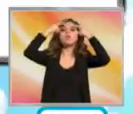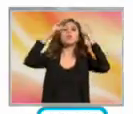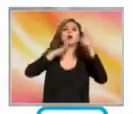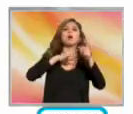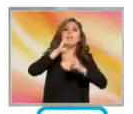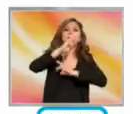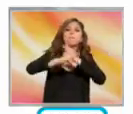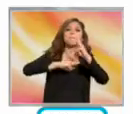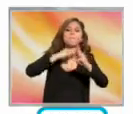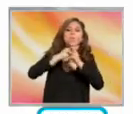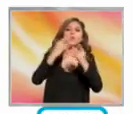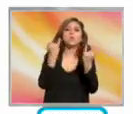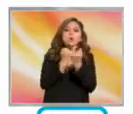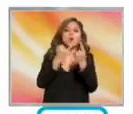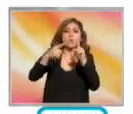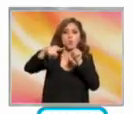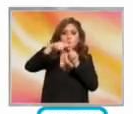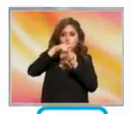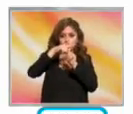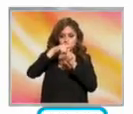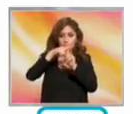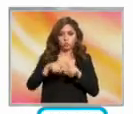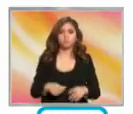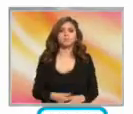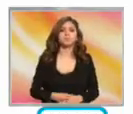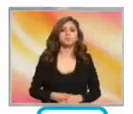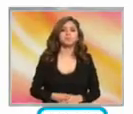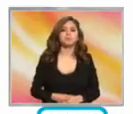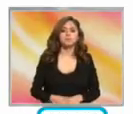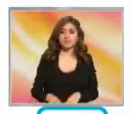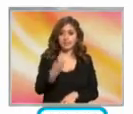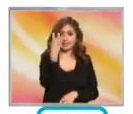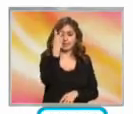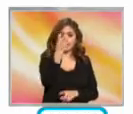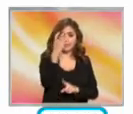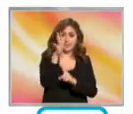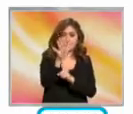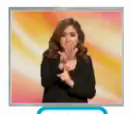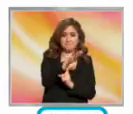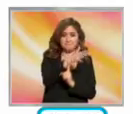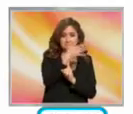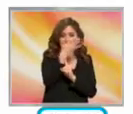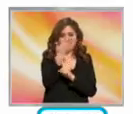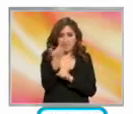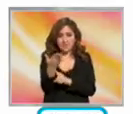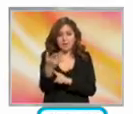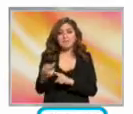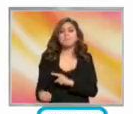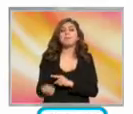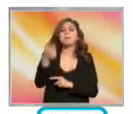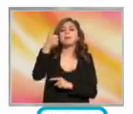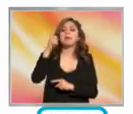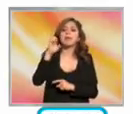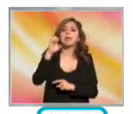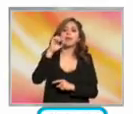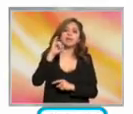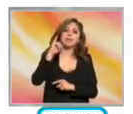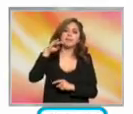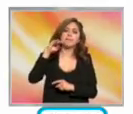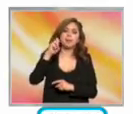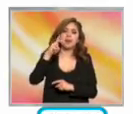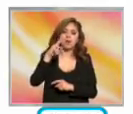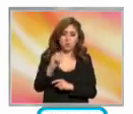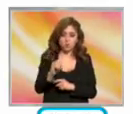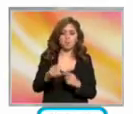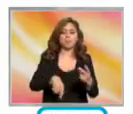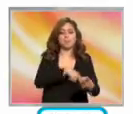mundo Sí. y una cruz. Ya. Y esta misma bandera, bueno, Sí. que es del primer imperio, porque tendremos otra bandera del